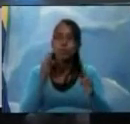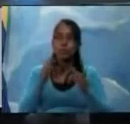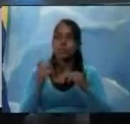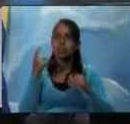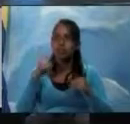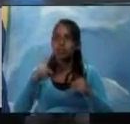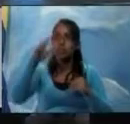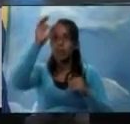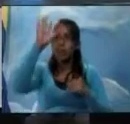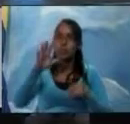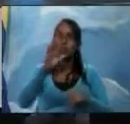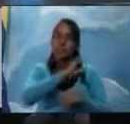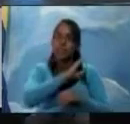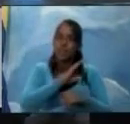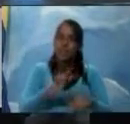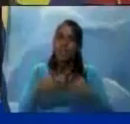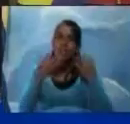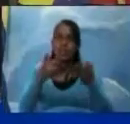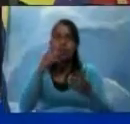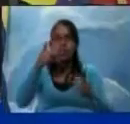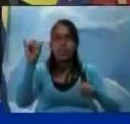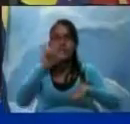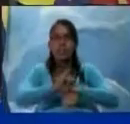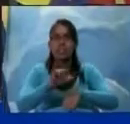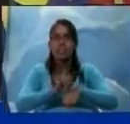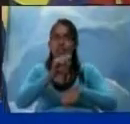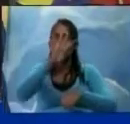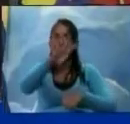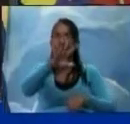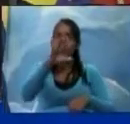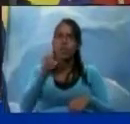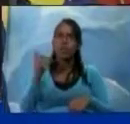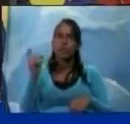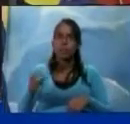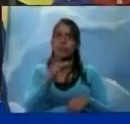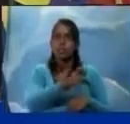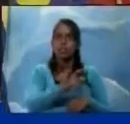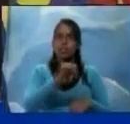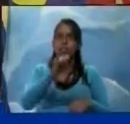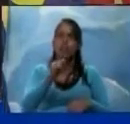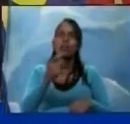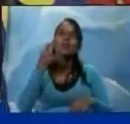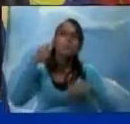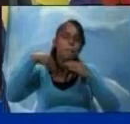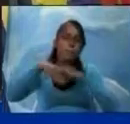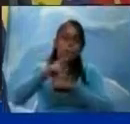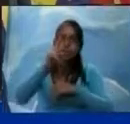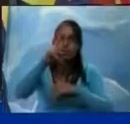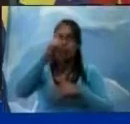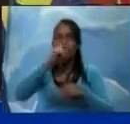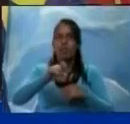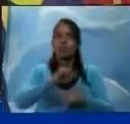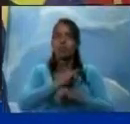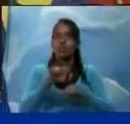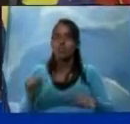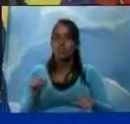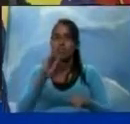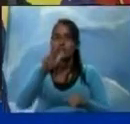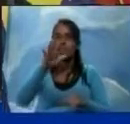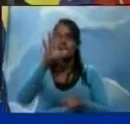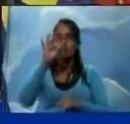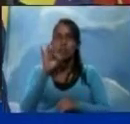a un pastor se le entrega una misión con 40 personas y pasa un año, ya hay